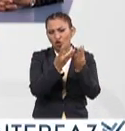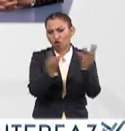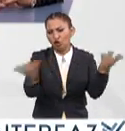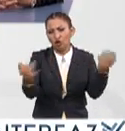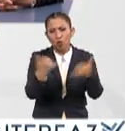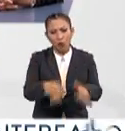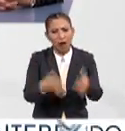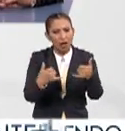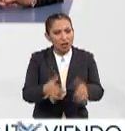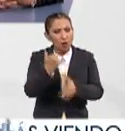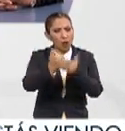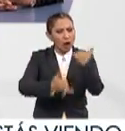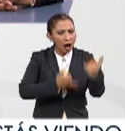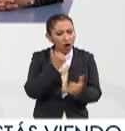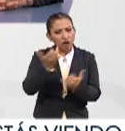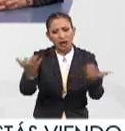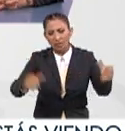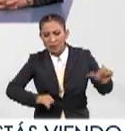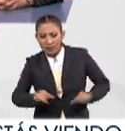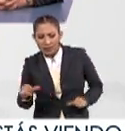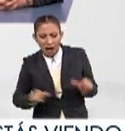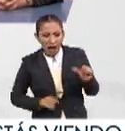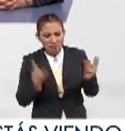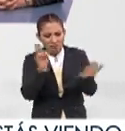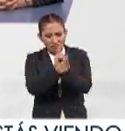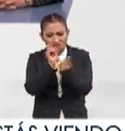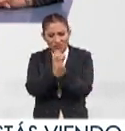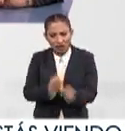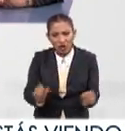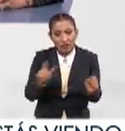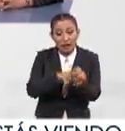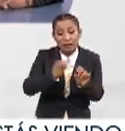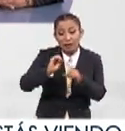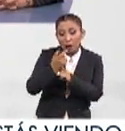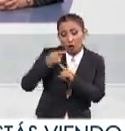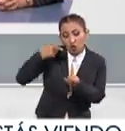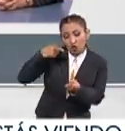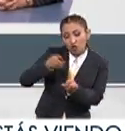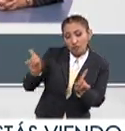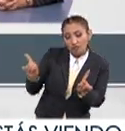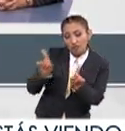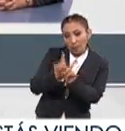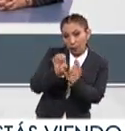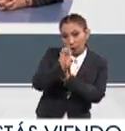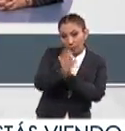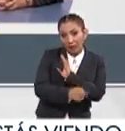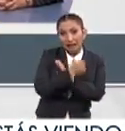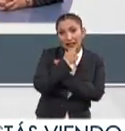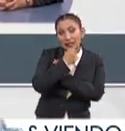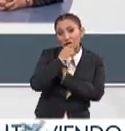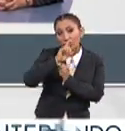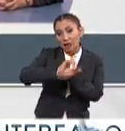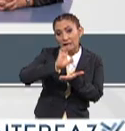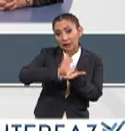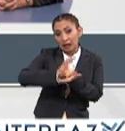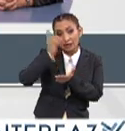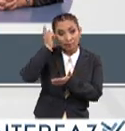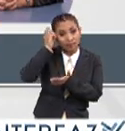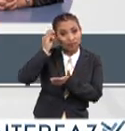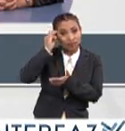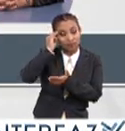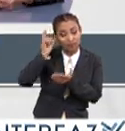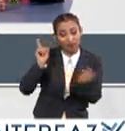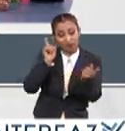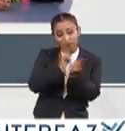de juguetes, de juegos, de dinámicas sociales, de situaciones muy específicas, sí, por ejemplo, para el chico con discapacidad